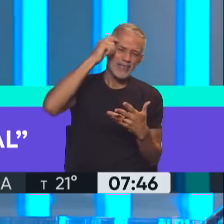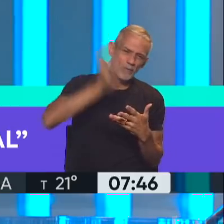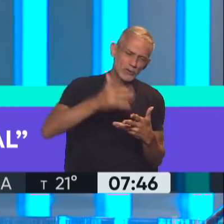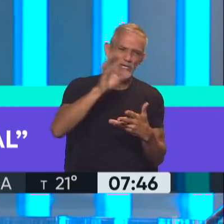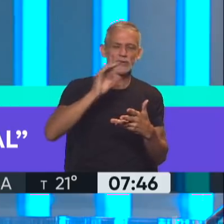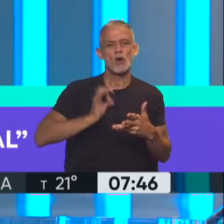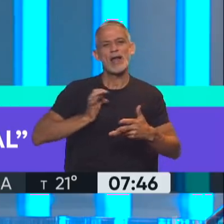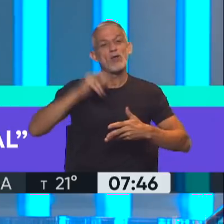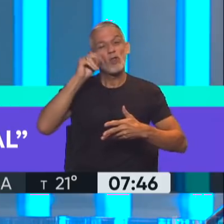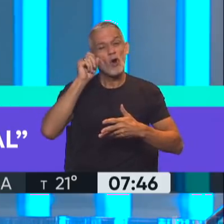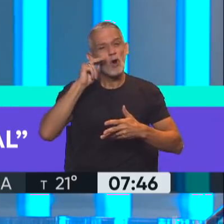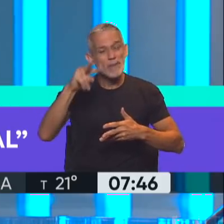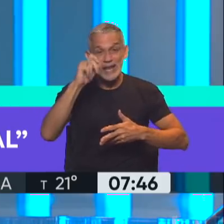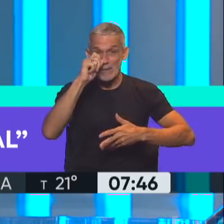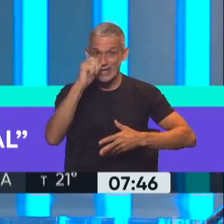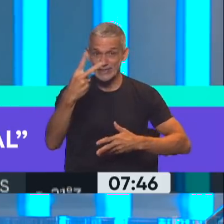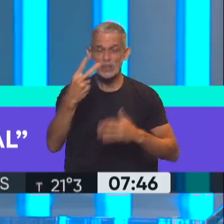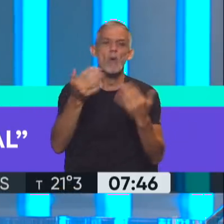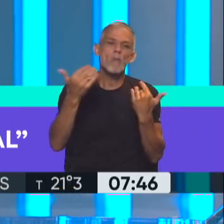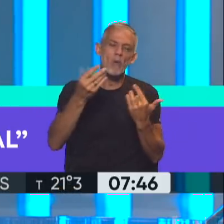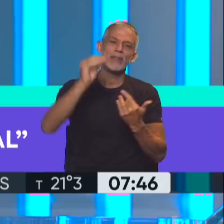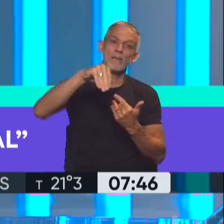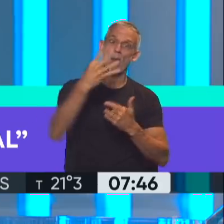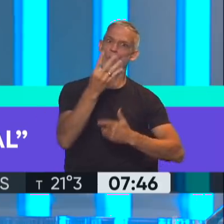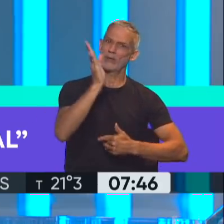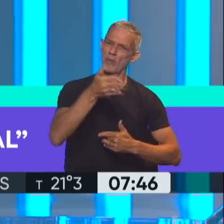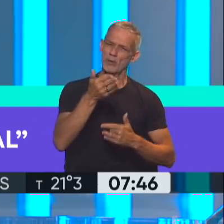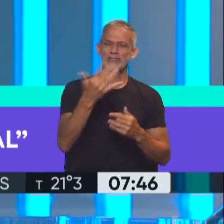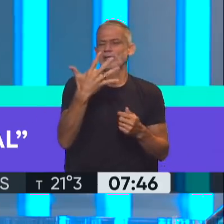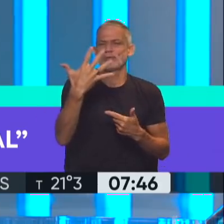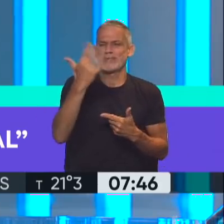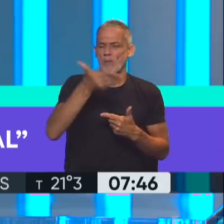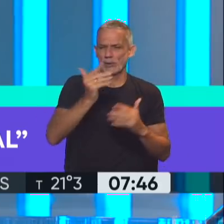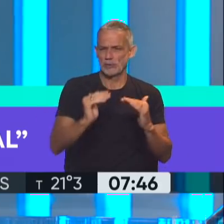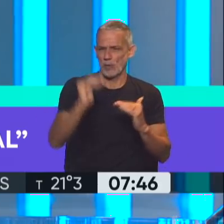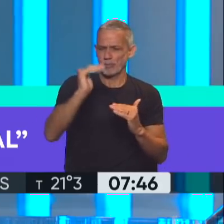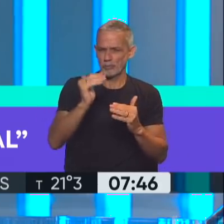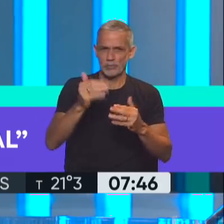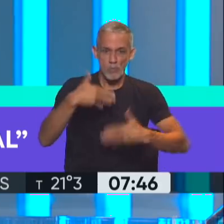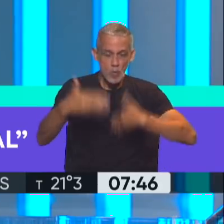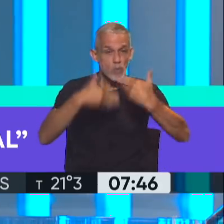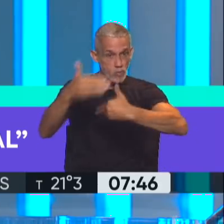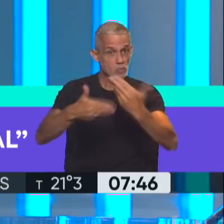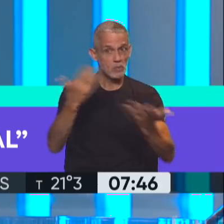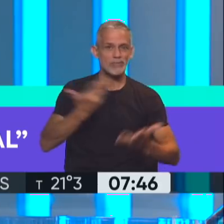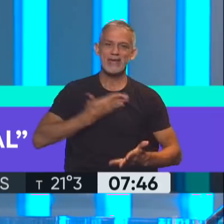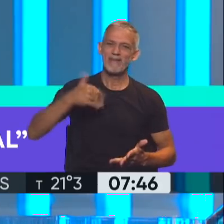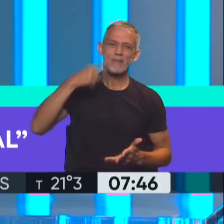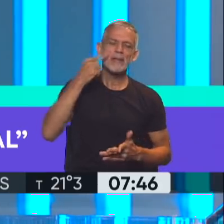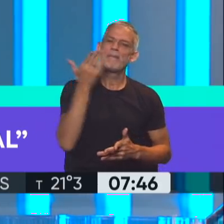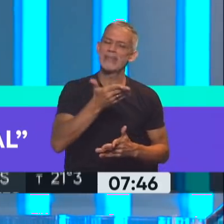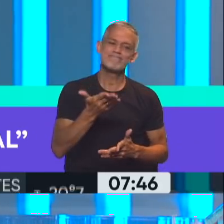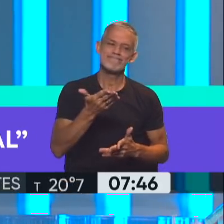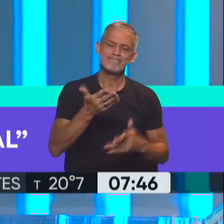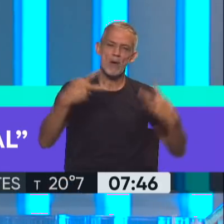en 2022 puede llegar a crecer otro 4% 5 por ciento entonces eso es lo que te está pidiendo el fmi del otro